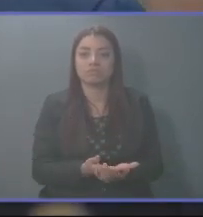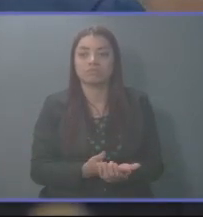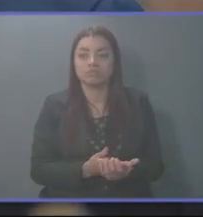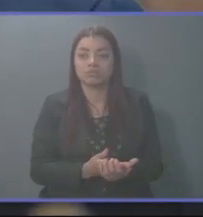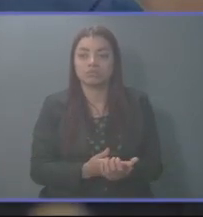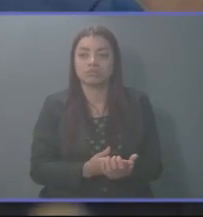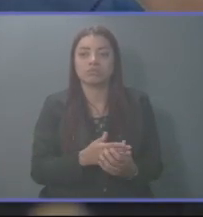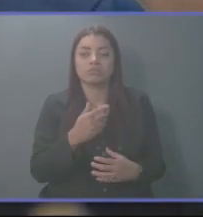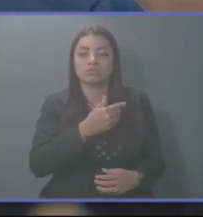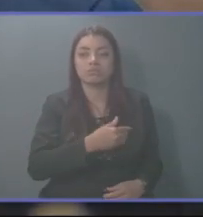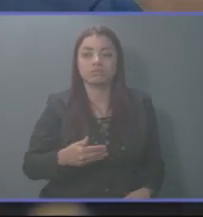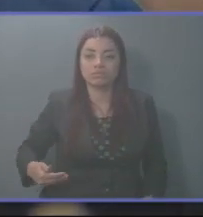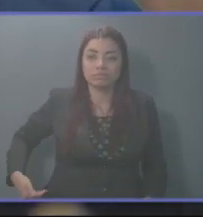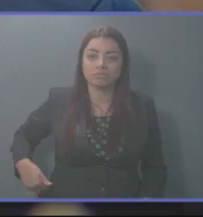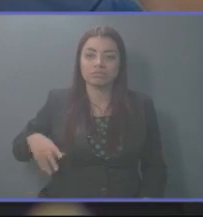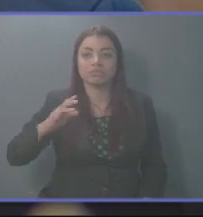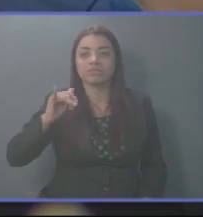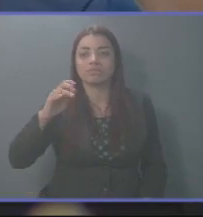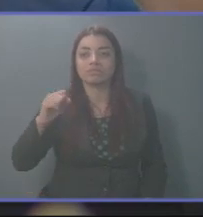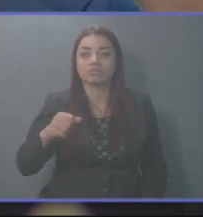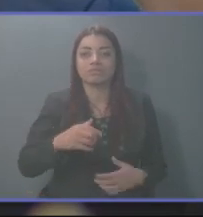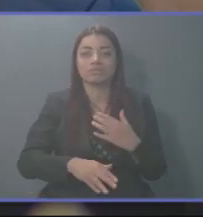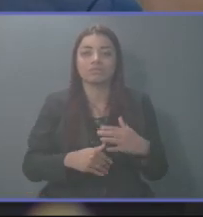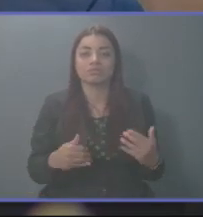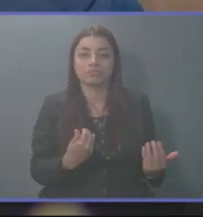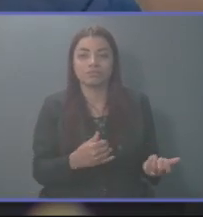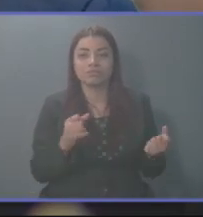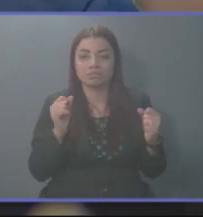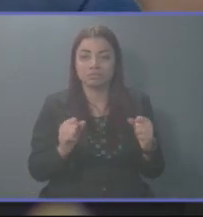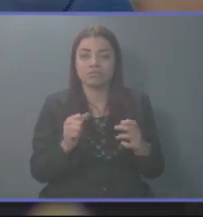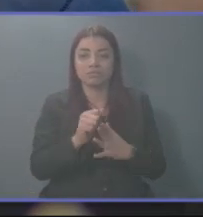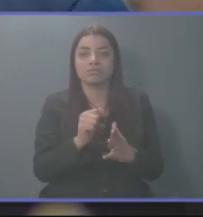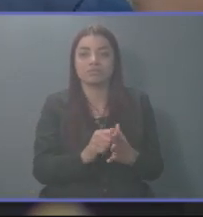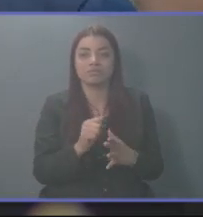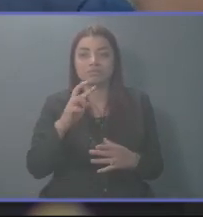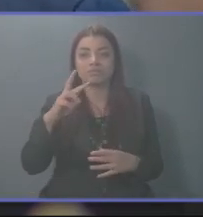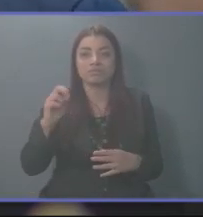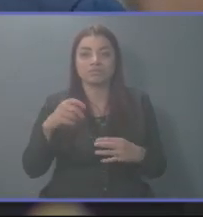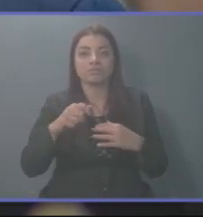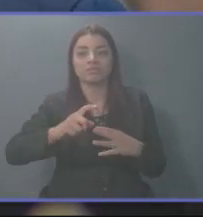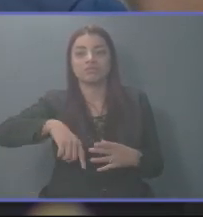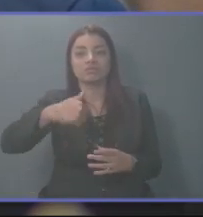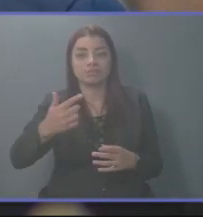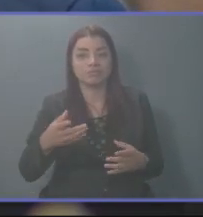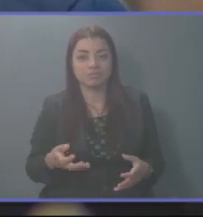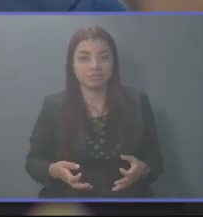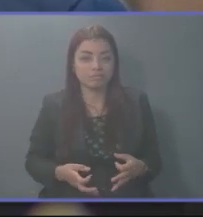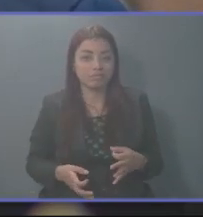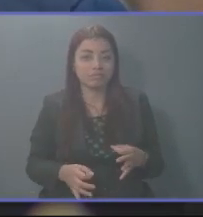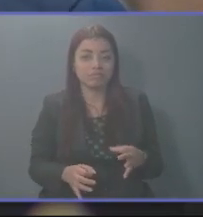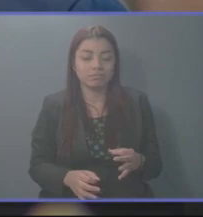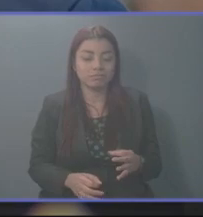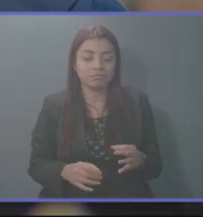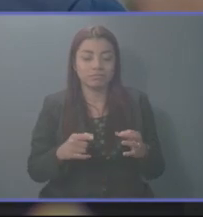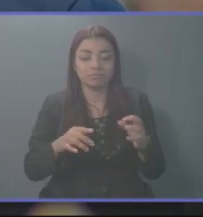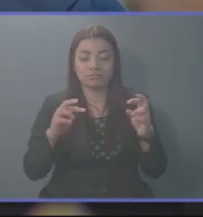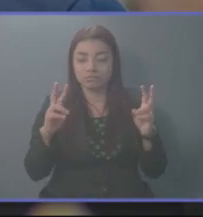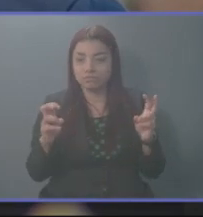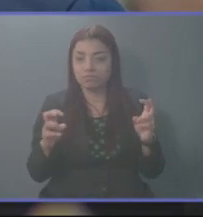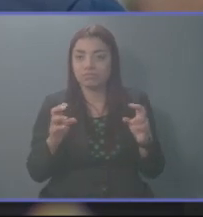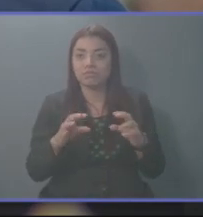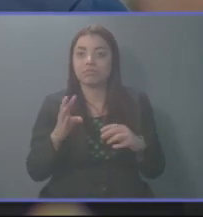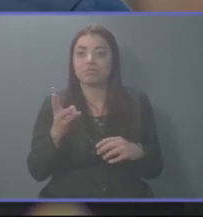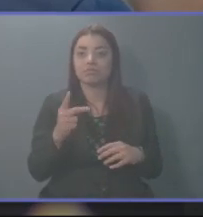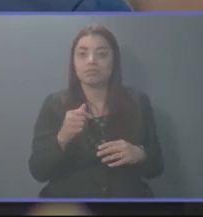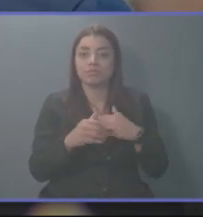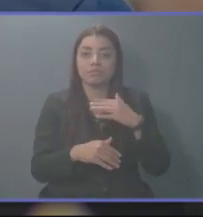INDES. Asimismo, es necesario modificar la redacción del artículo 20 de la siguiente manera. Abro comillas, quórum